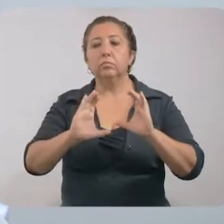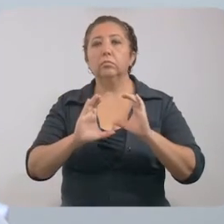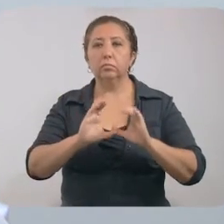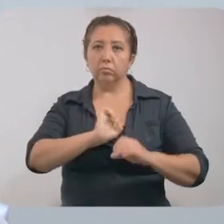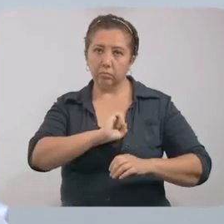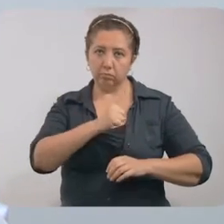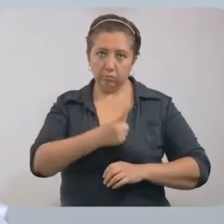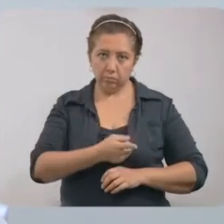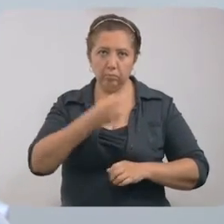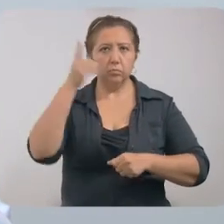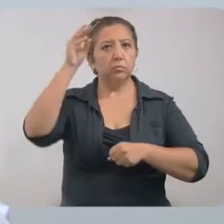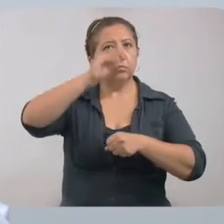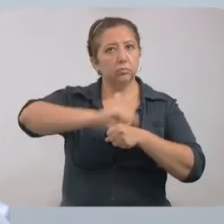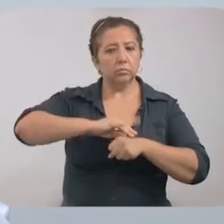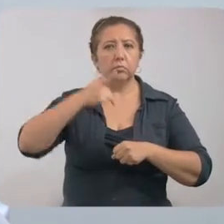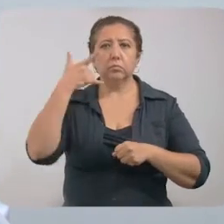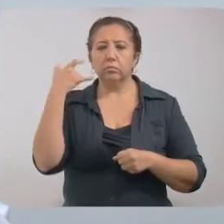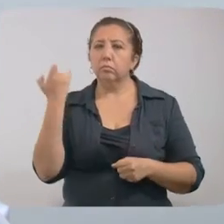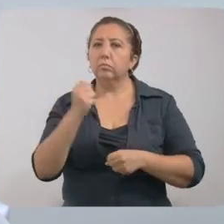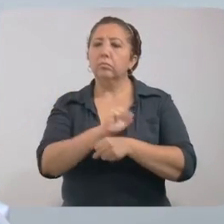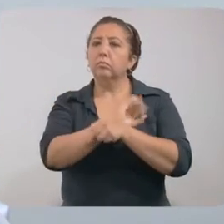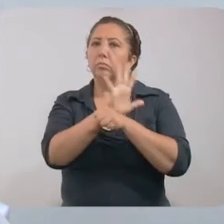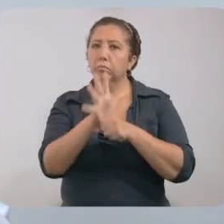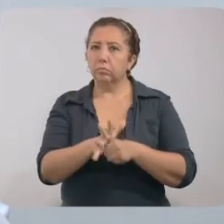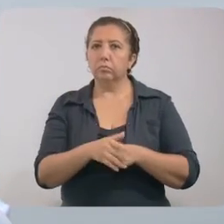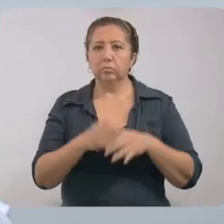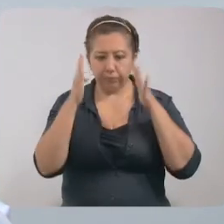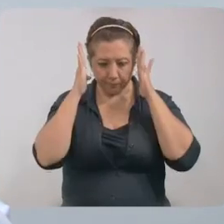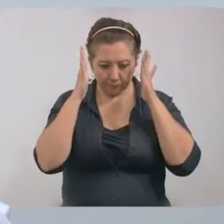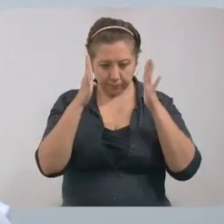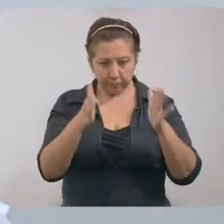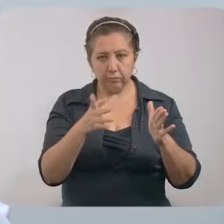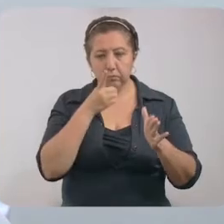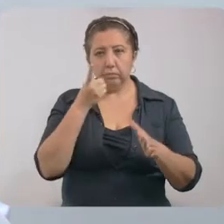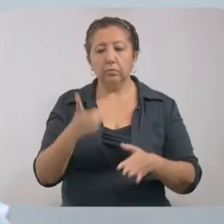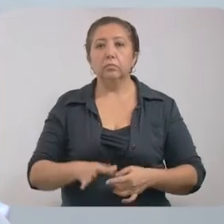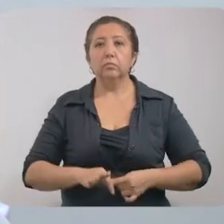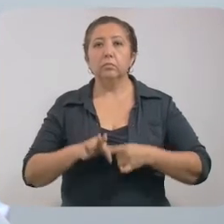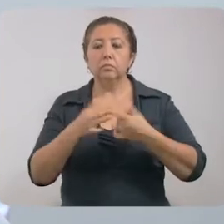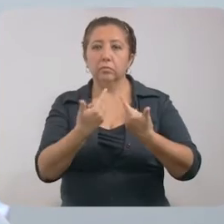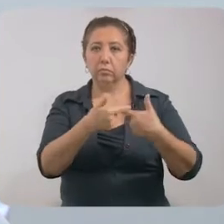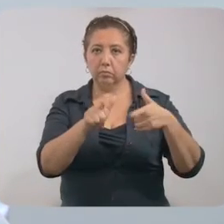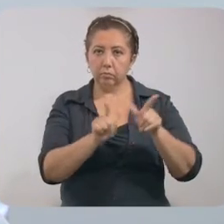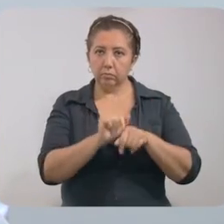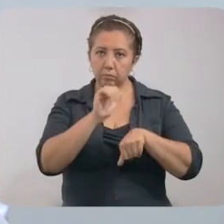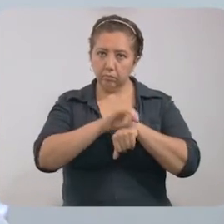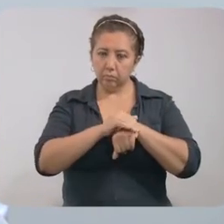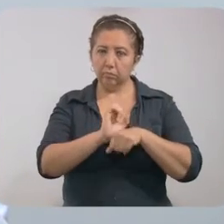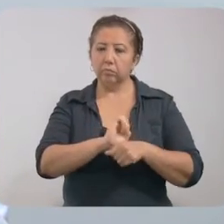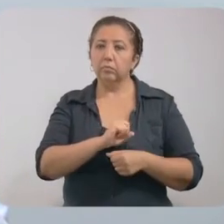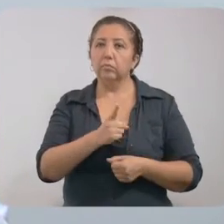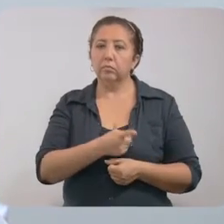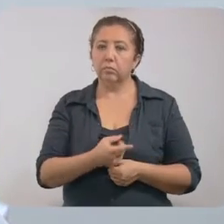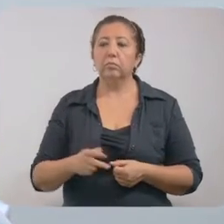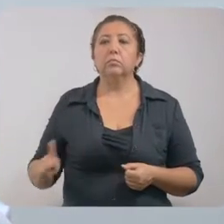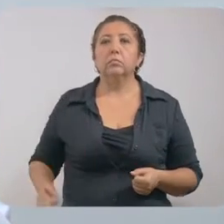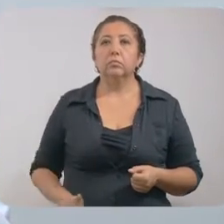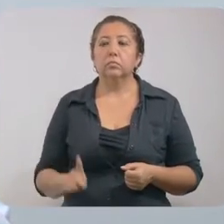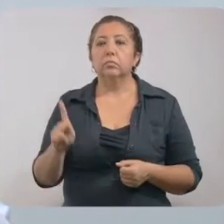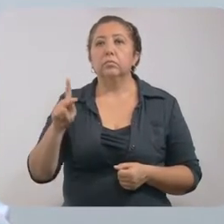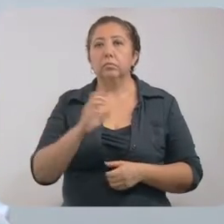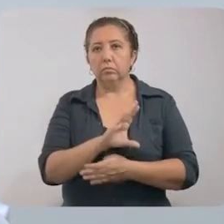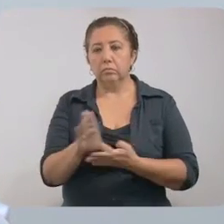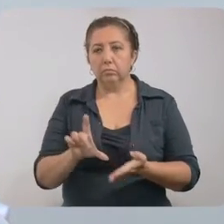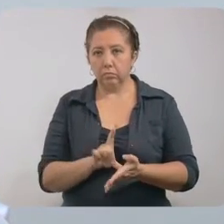a la protección de la salud que se sumará al combate de coronavirus, focalizando la prevención con la presencia de brigadas de amigos de la salud en